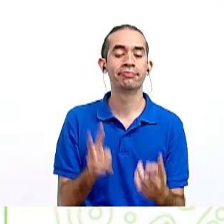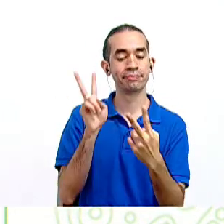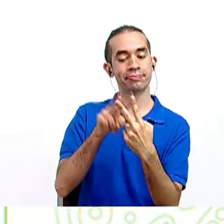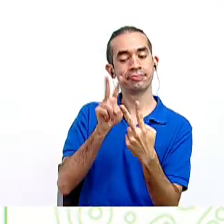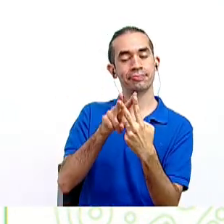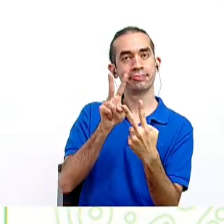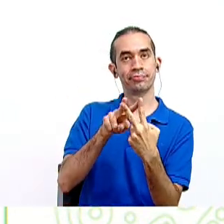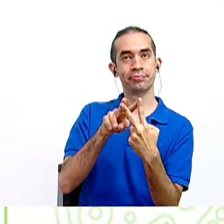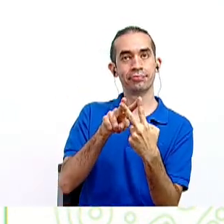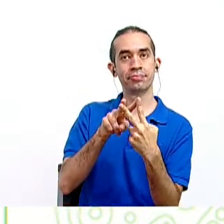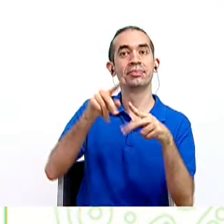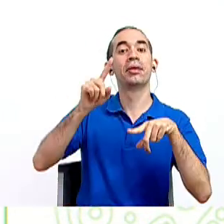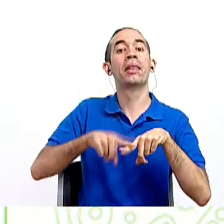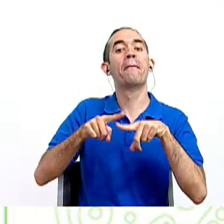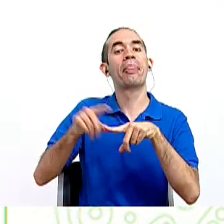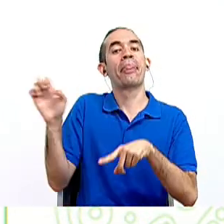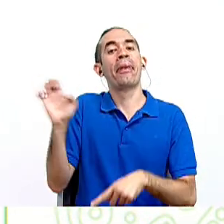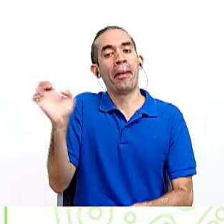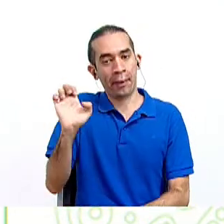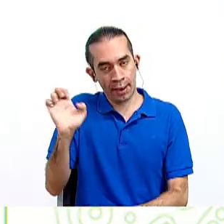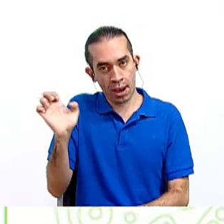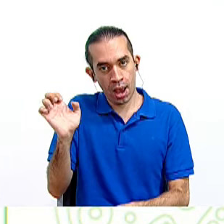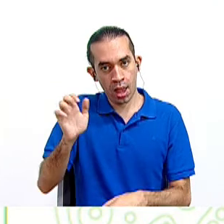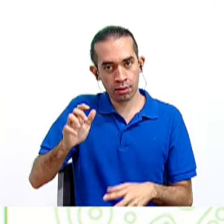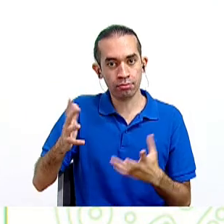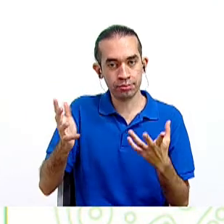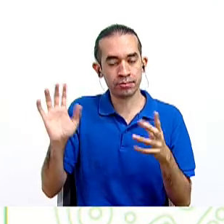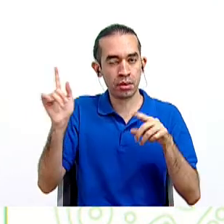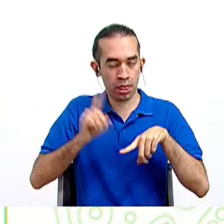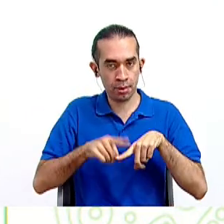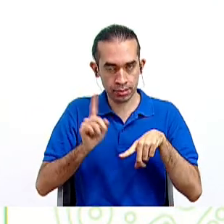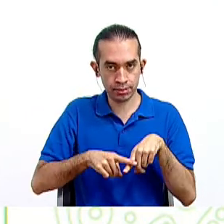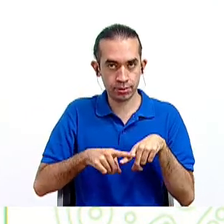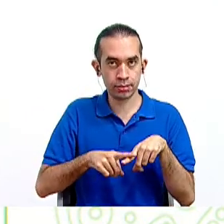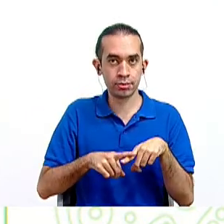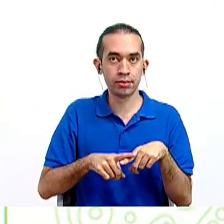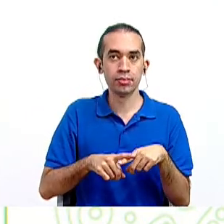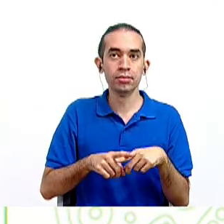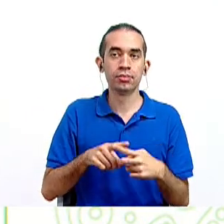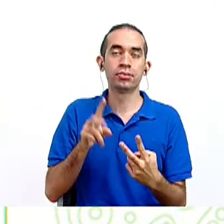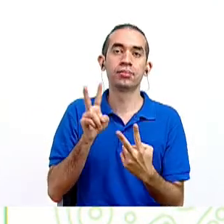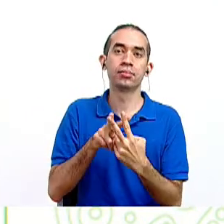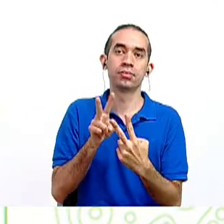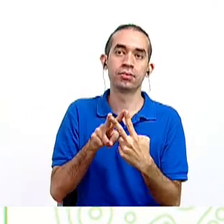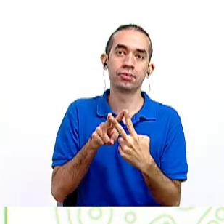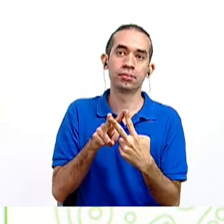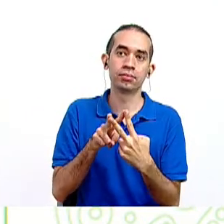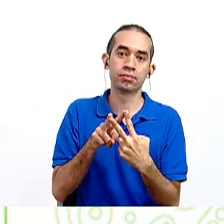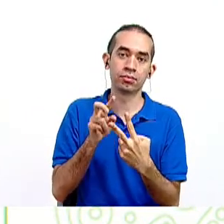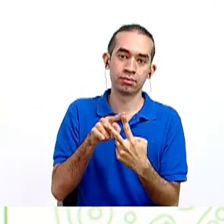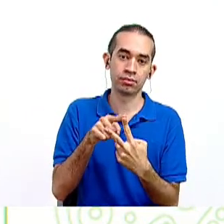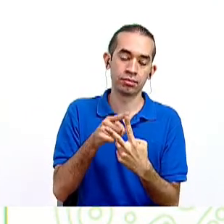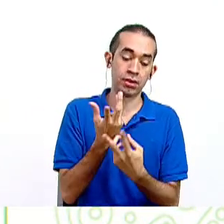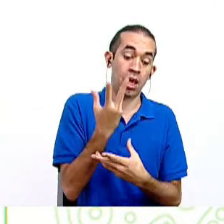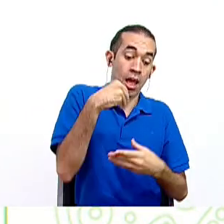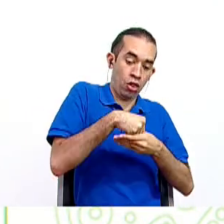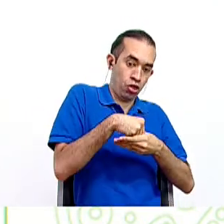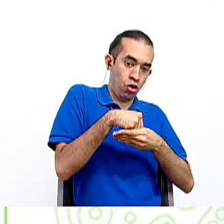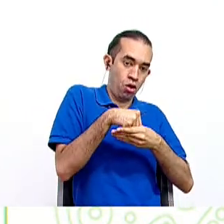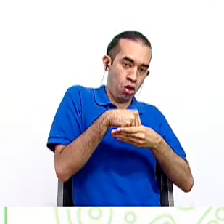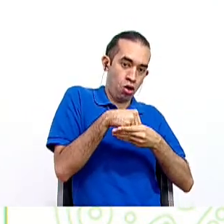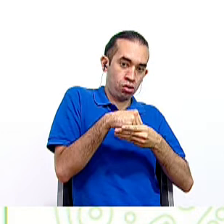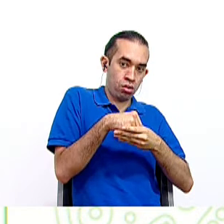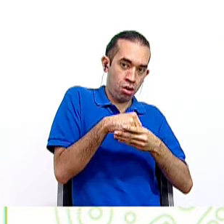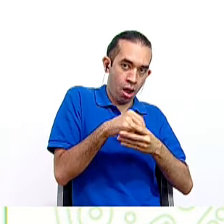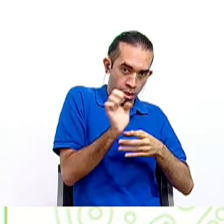reacciones químicas que dependen de la energía que haya en la reacción química. Son dos. Hay unas que se llaman endotérmica.